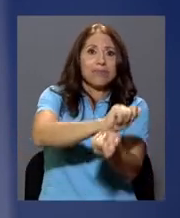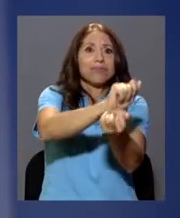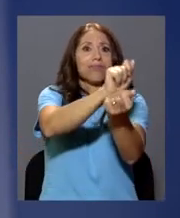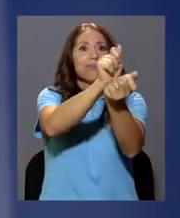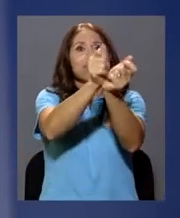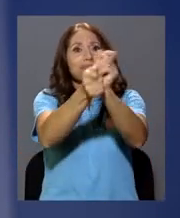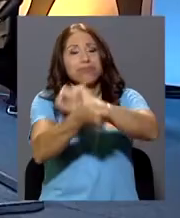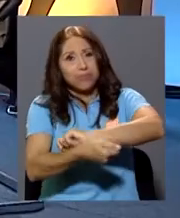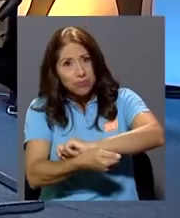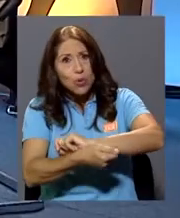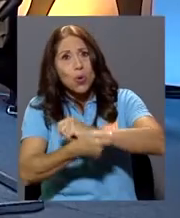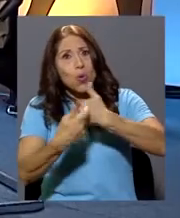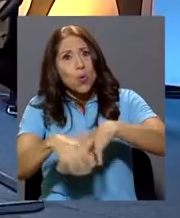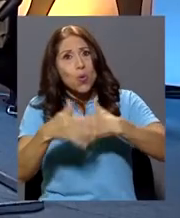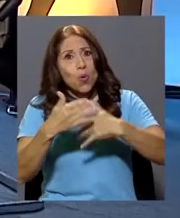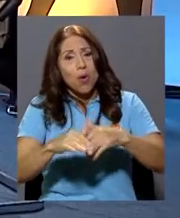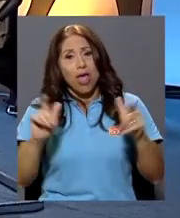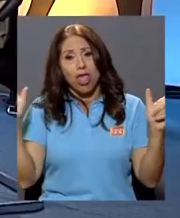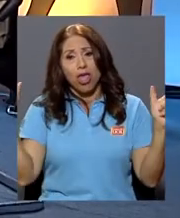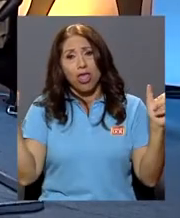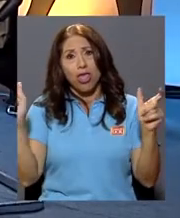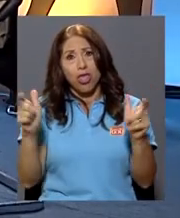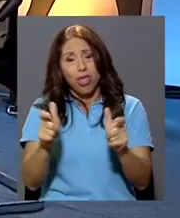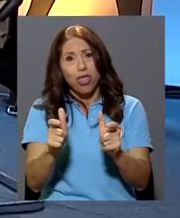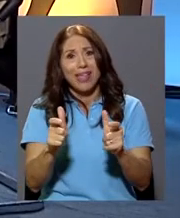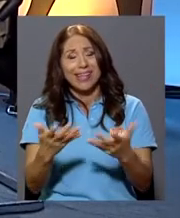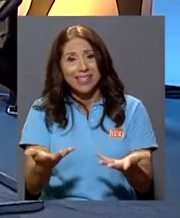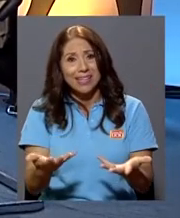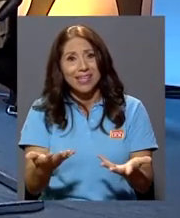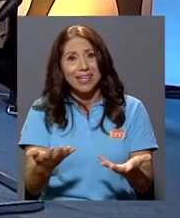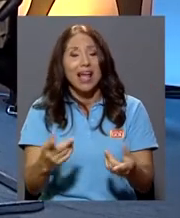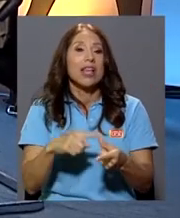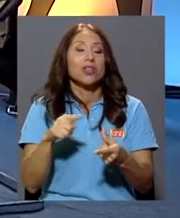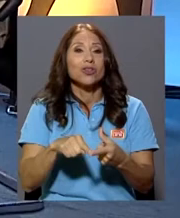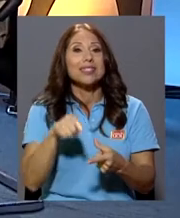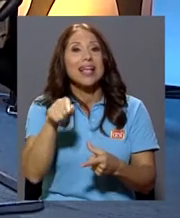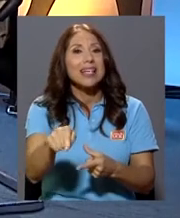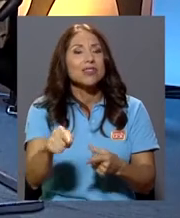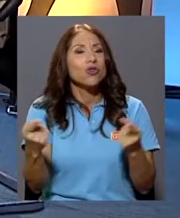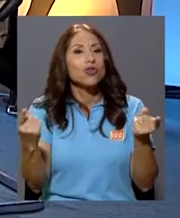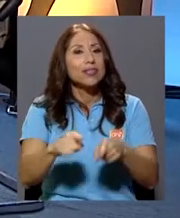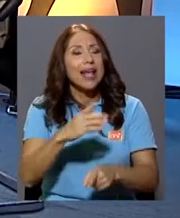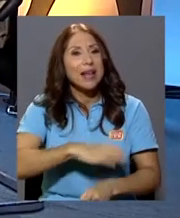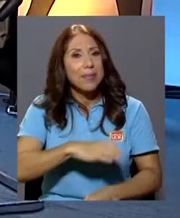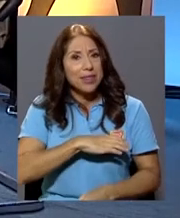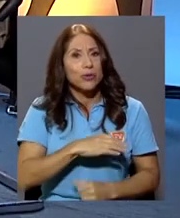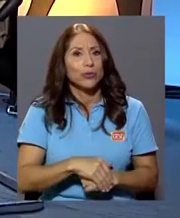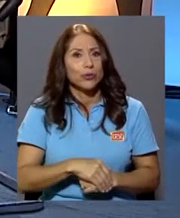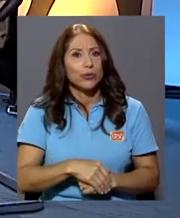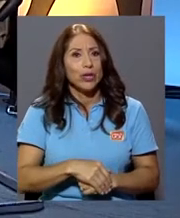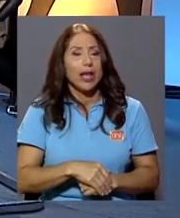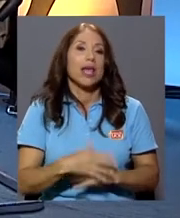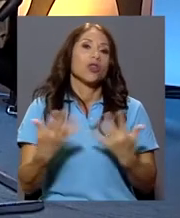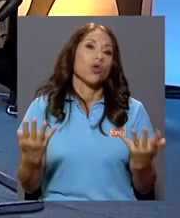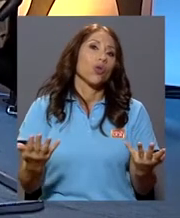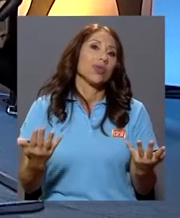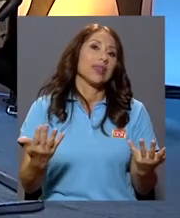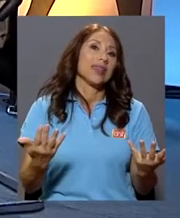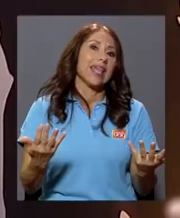rebosante. Y eso de algún modo nos da elementos donde los países que manifiestan